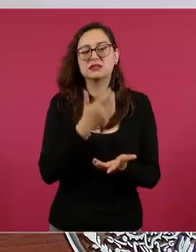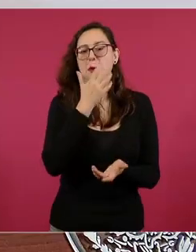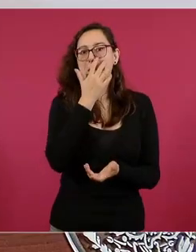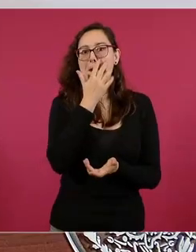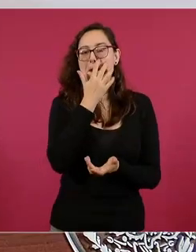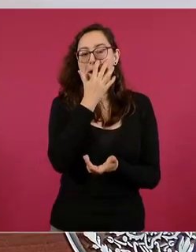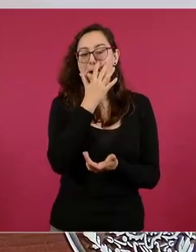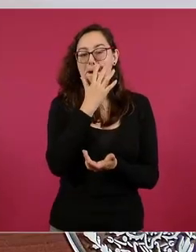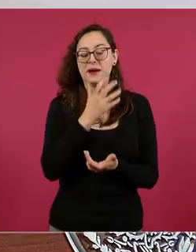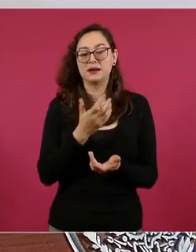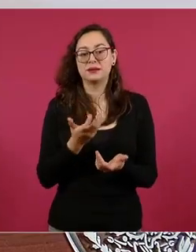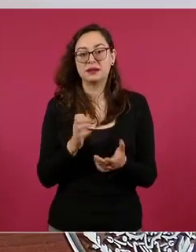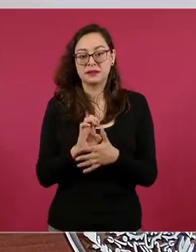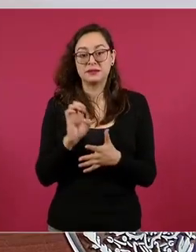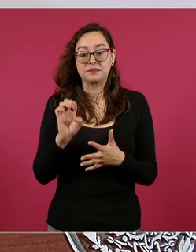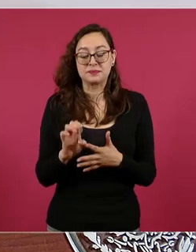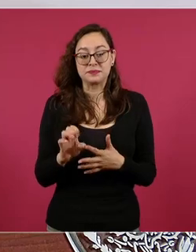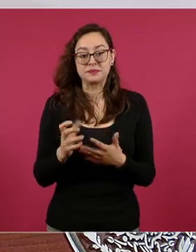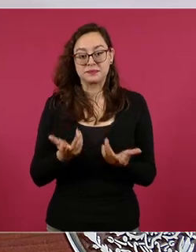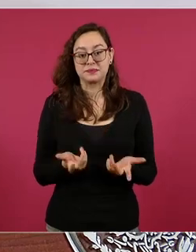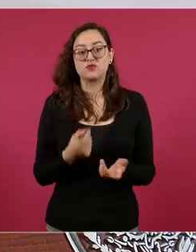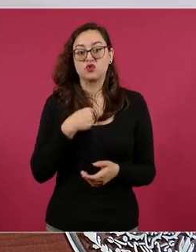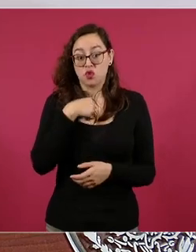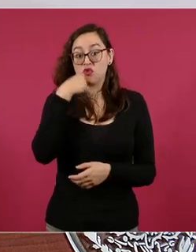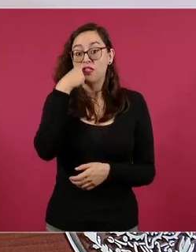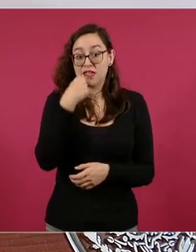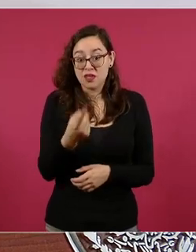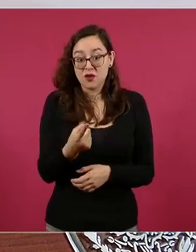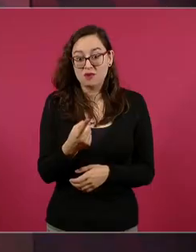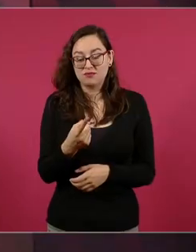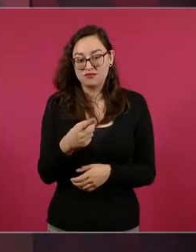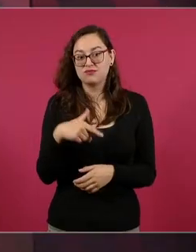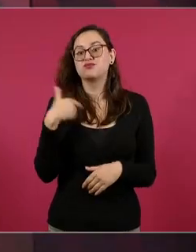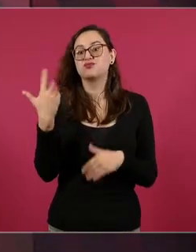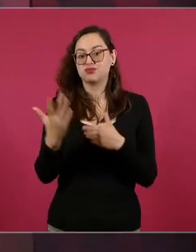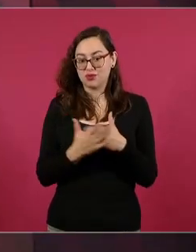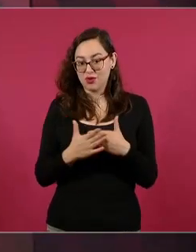Entonces, por eso digo, va a ser mejor,